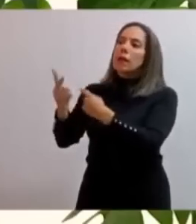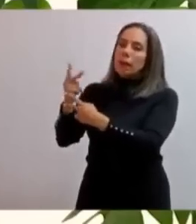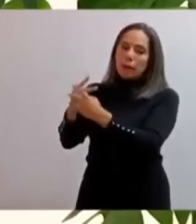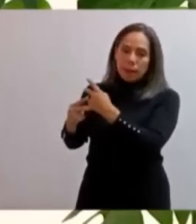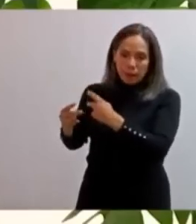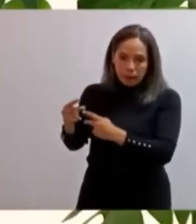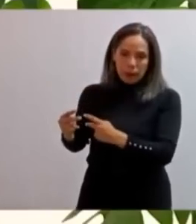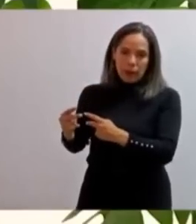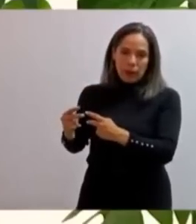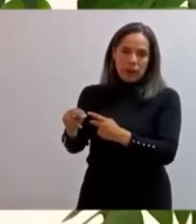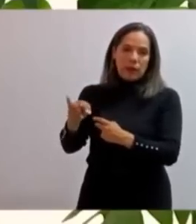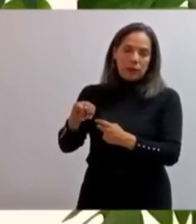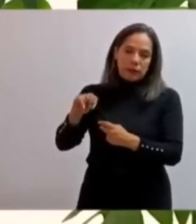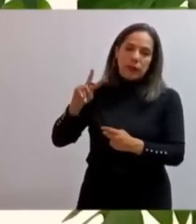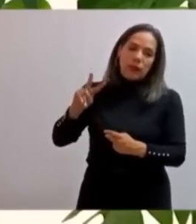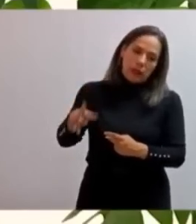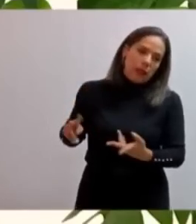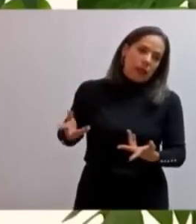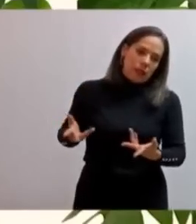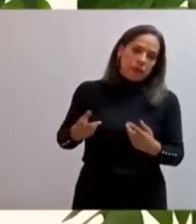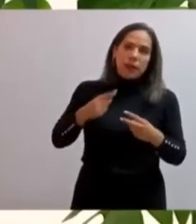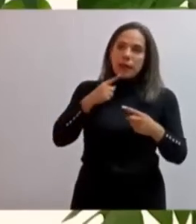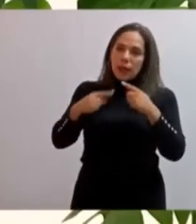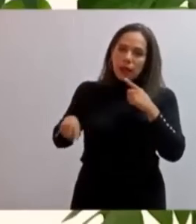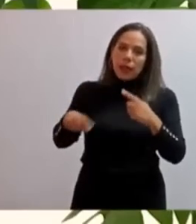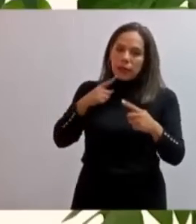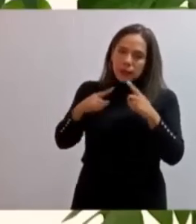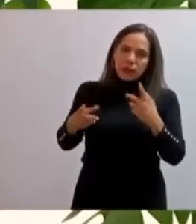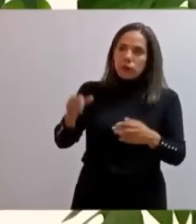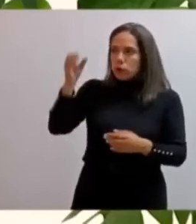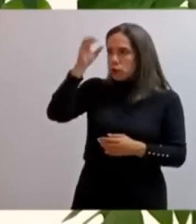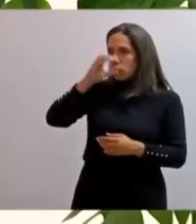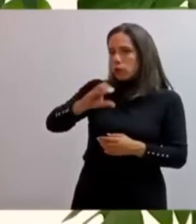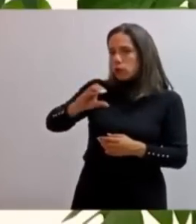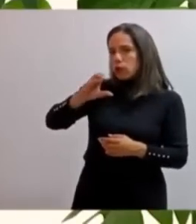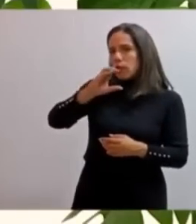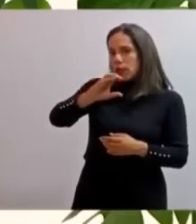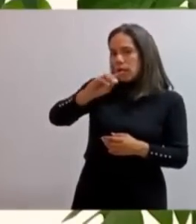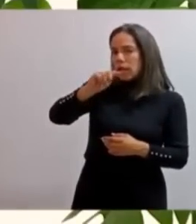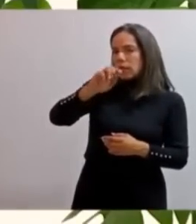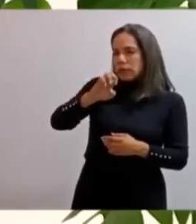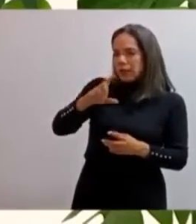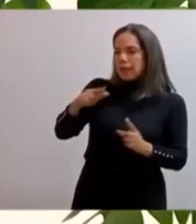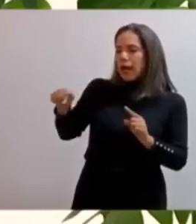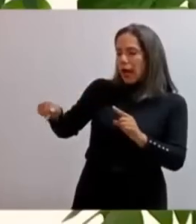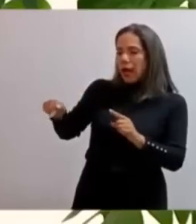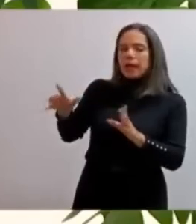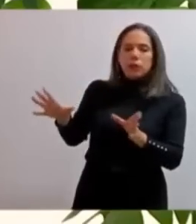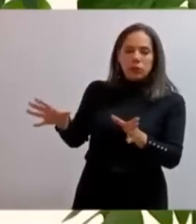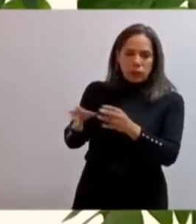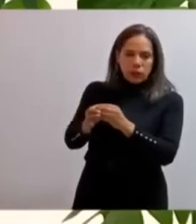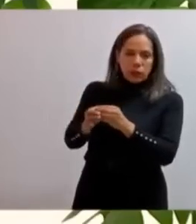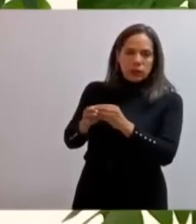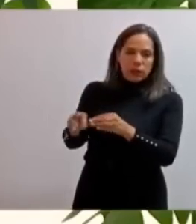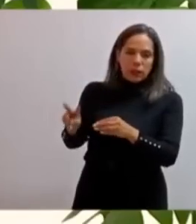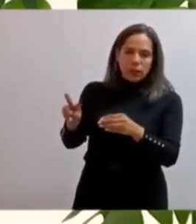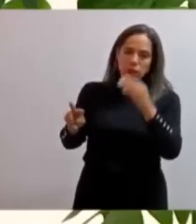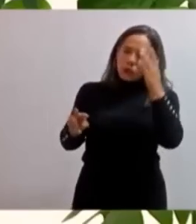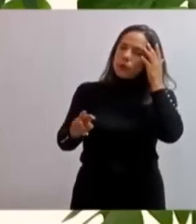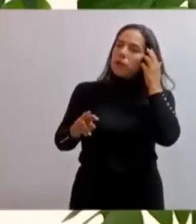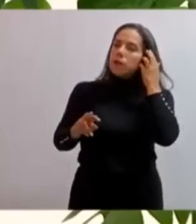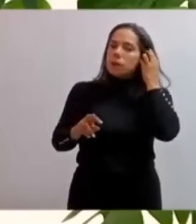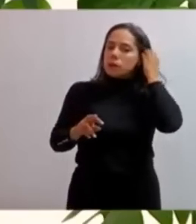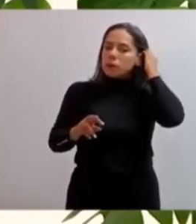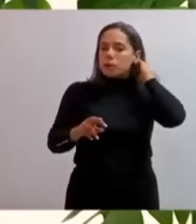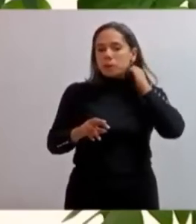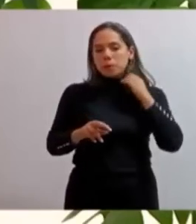los que surgen de la discusión en el Consejo Técnico y de alguna manera orientar el trabajo que vas a